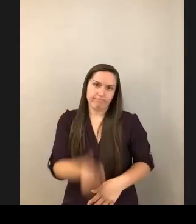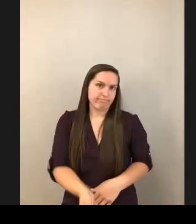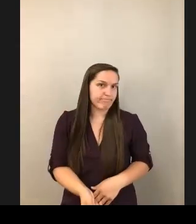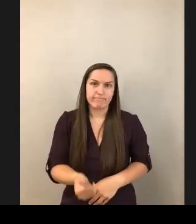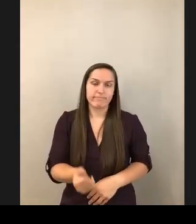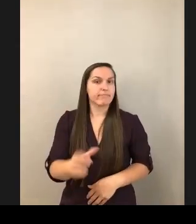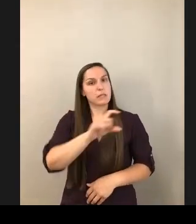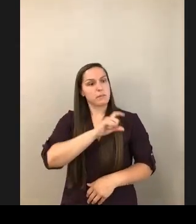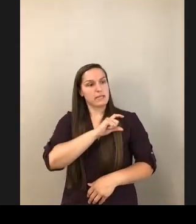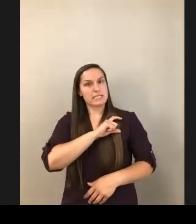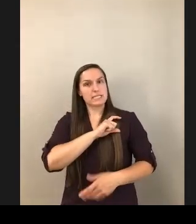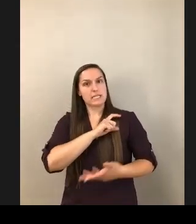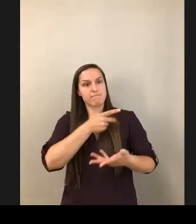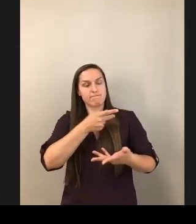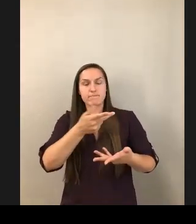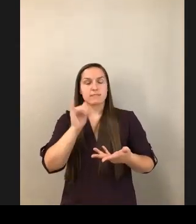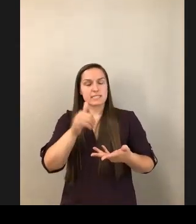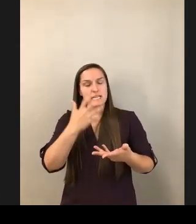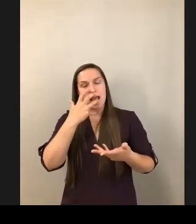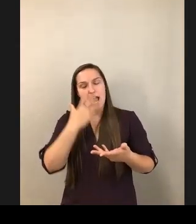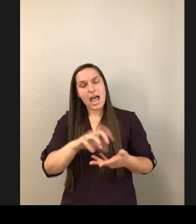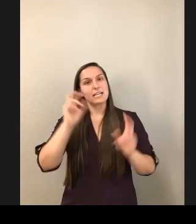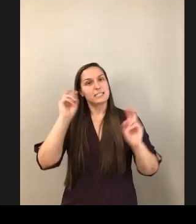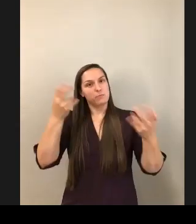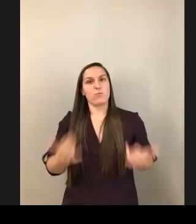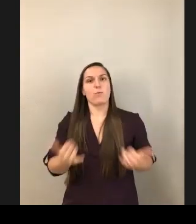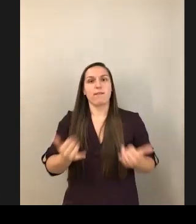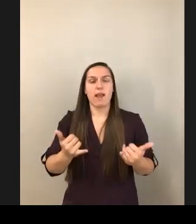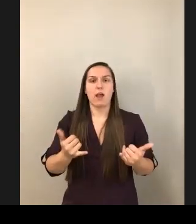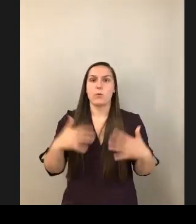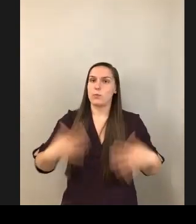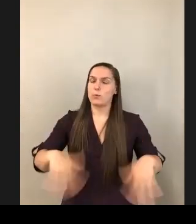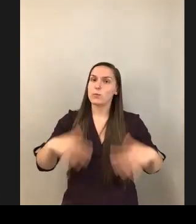la confianza no es algo fácil.